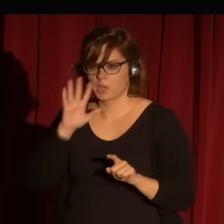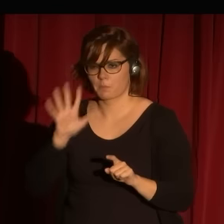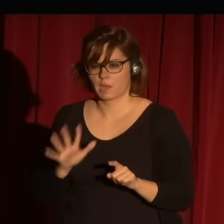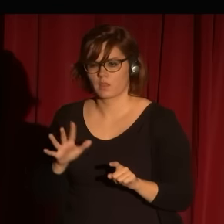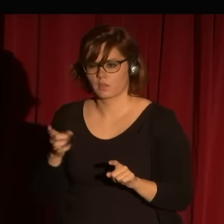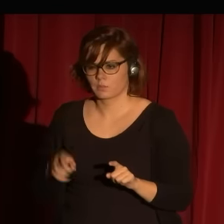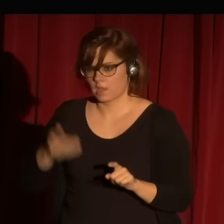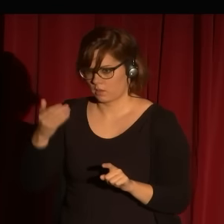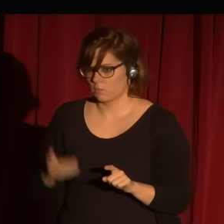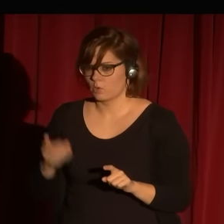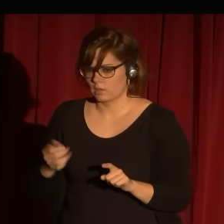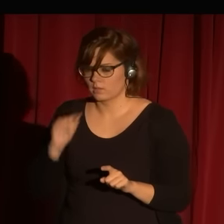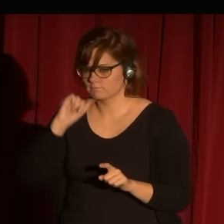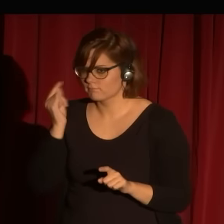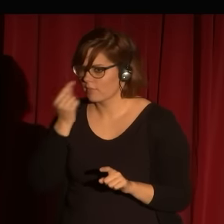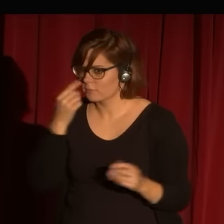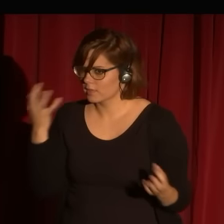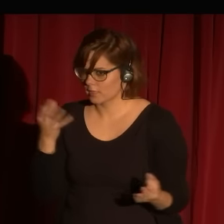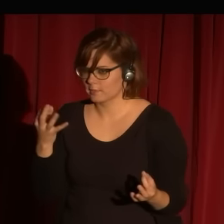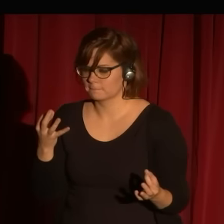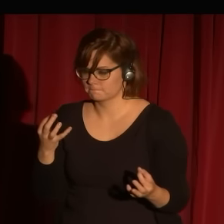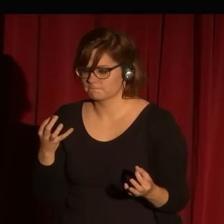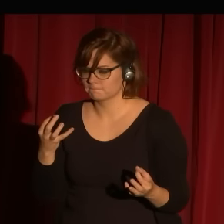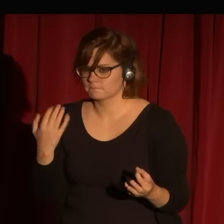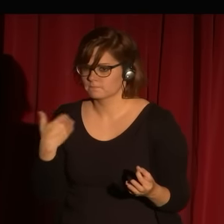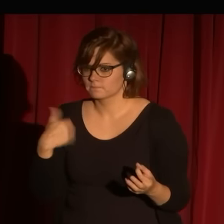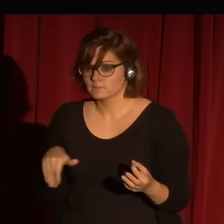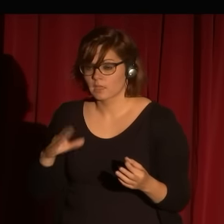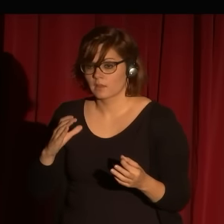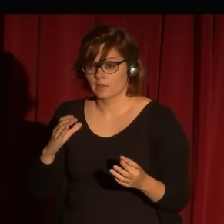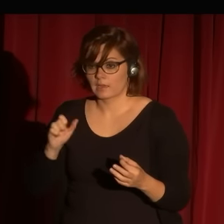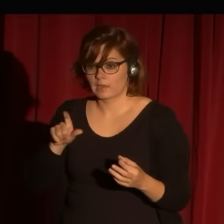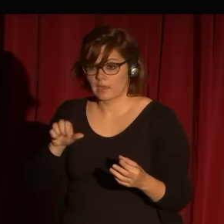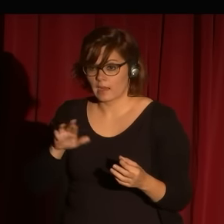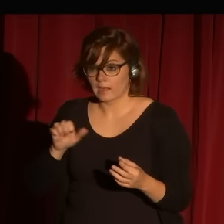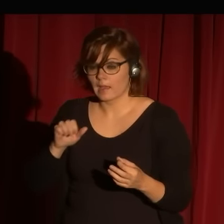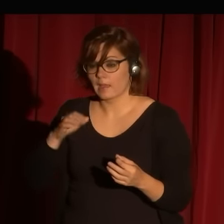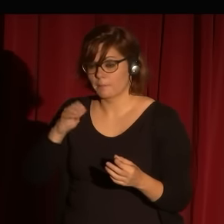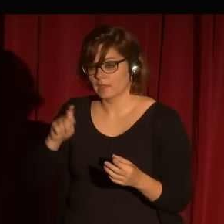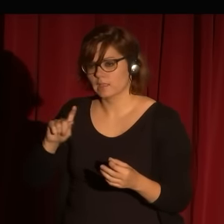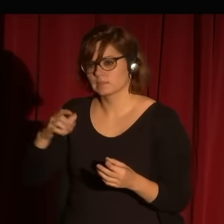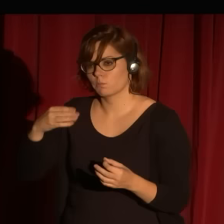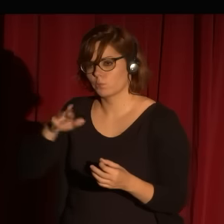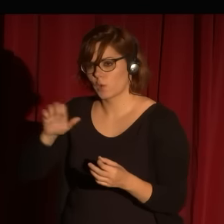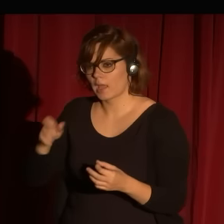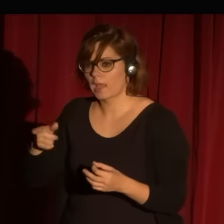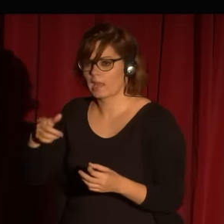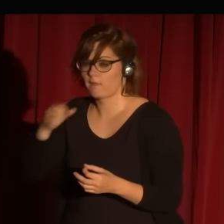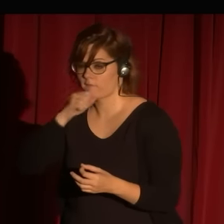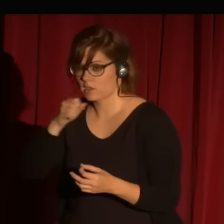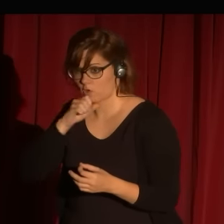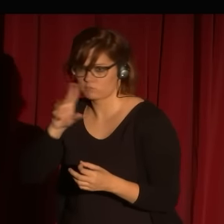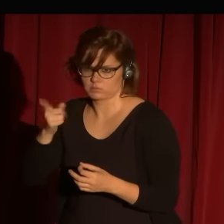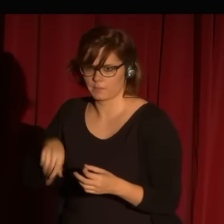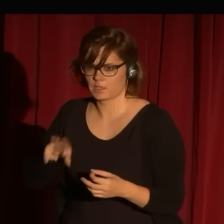muy importante que nos demos cuenta de lo que estamos viendo cuando vemos cuadros de Clara paters y cuadros de jambel El viejo con rubens que pinta la figura